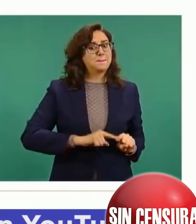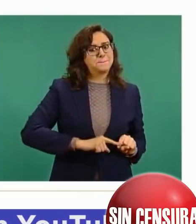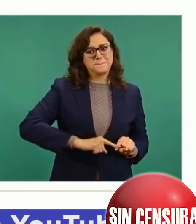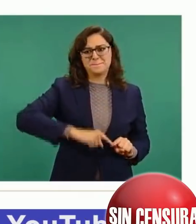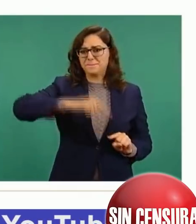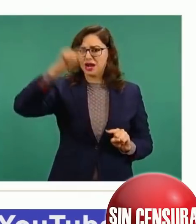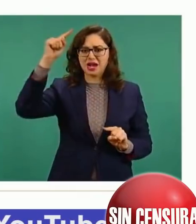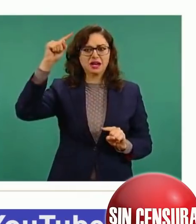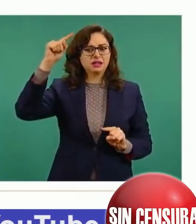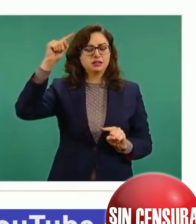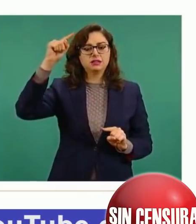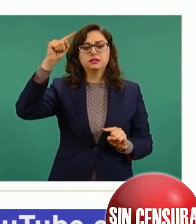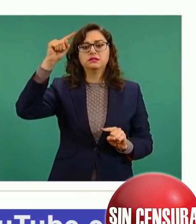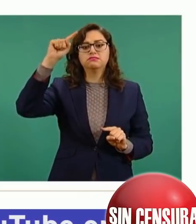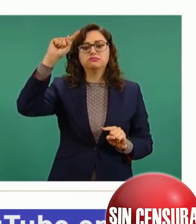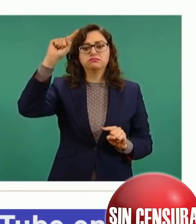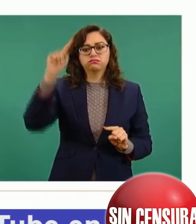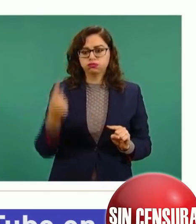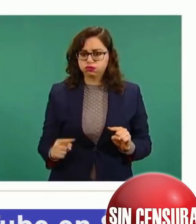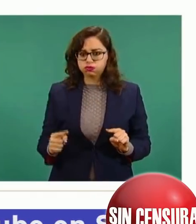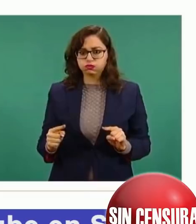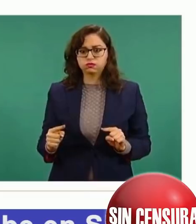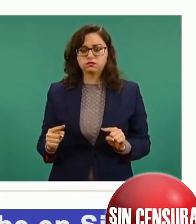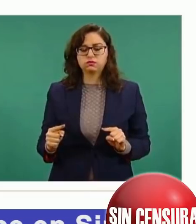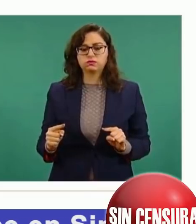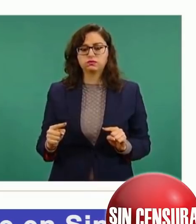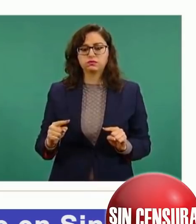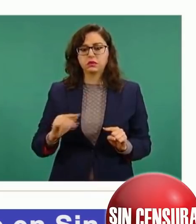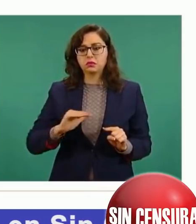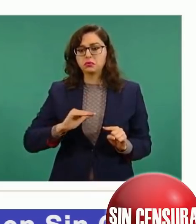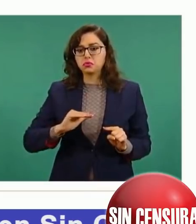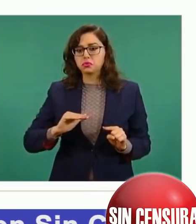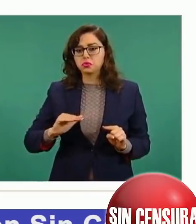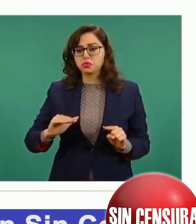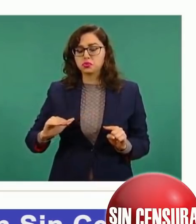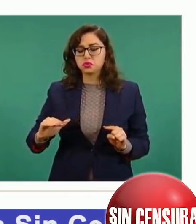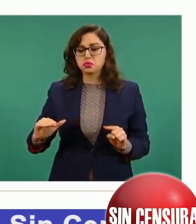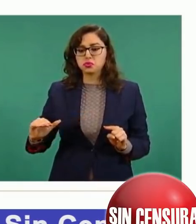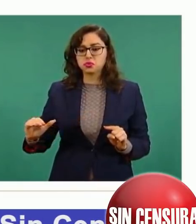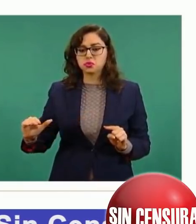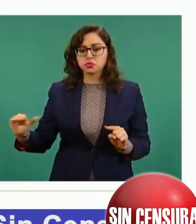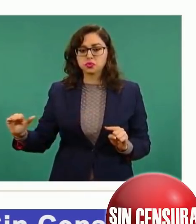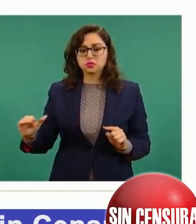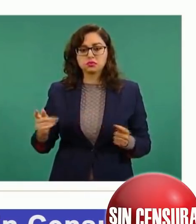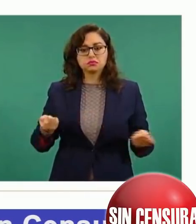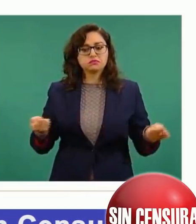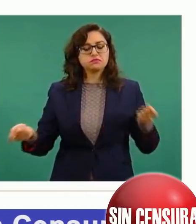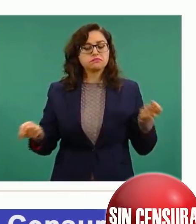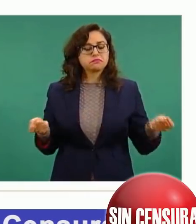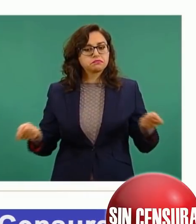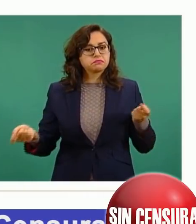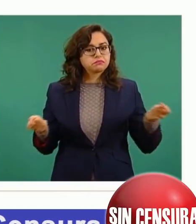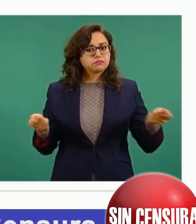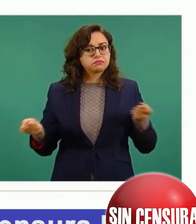rápidamente, pero lo más importante es que se ha mantenido estable en control. Pequeñas variaciones, pero en general